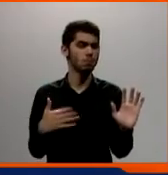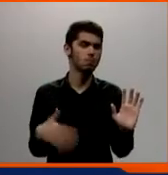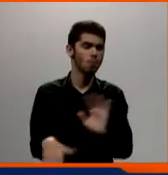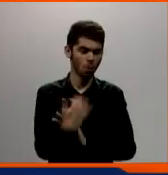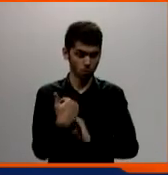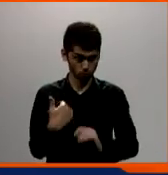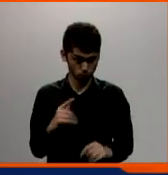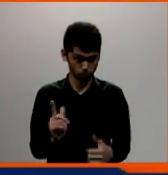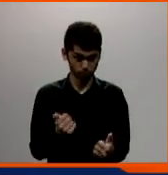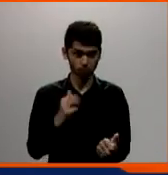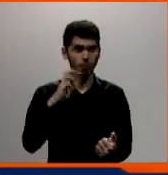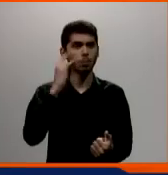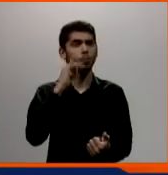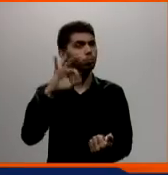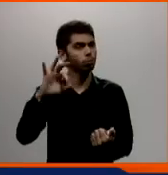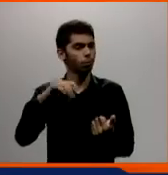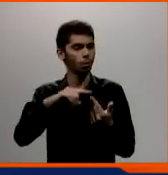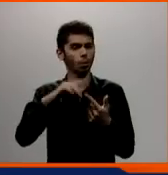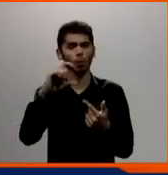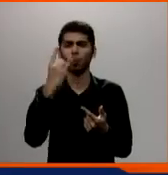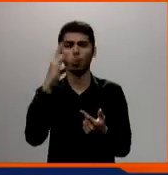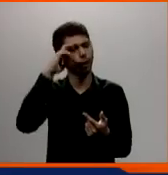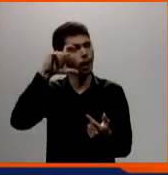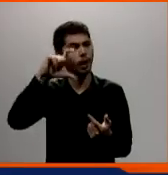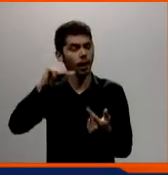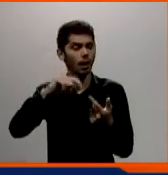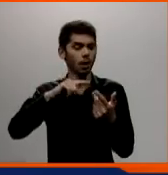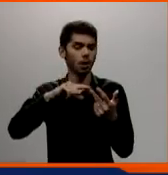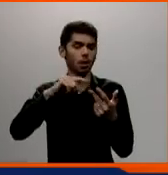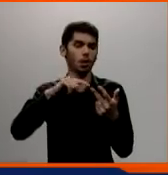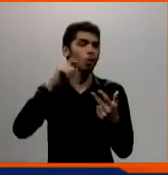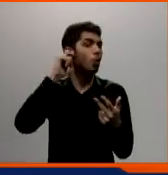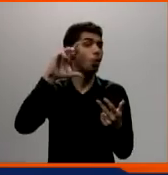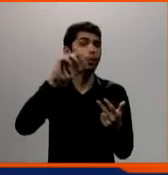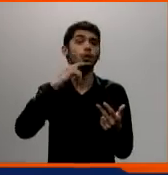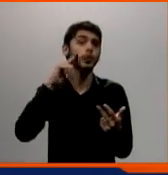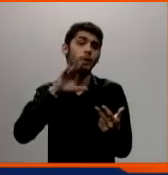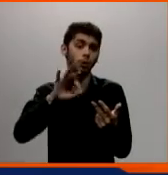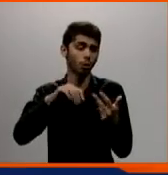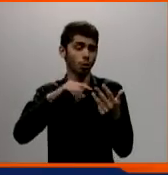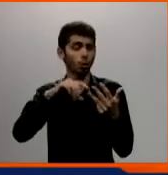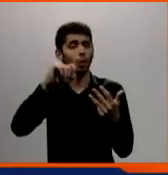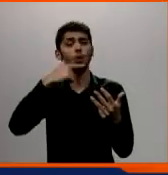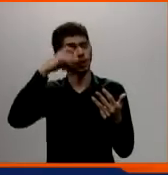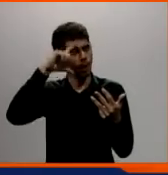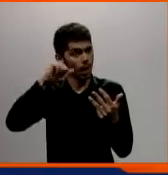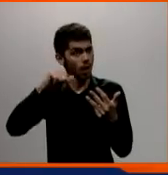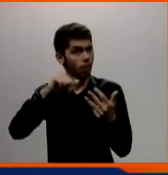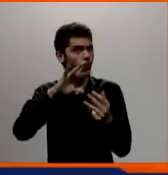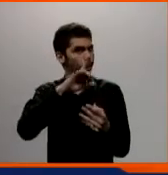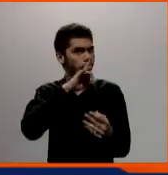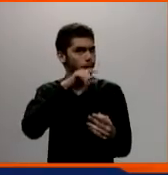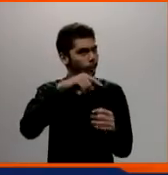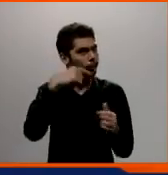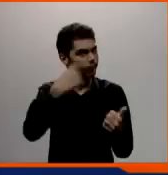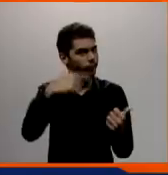a Puzzo por Kudelka, a Gorosito por Borghi, a Merlo por Osela. Bastante particular esto